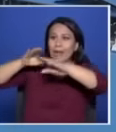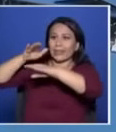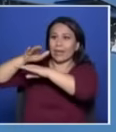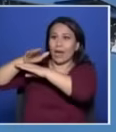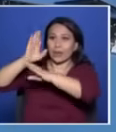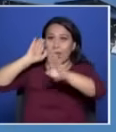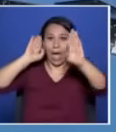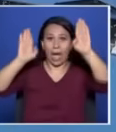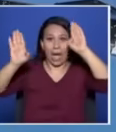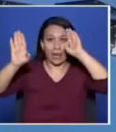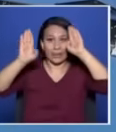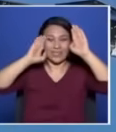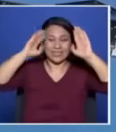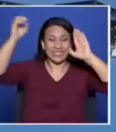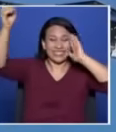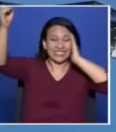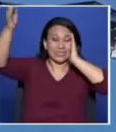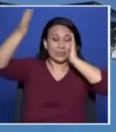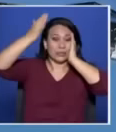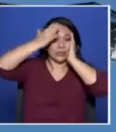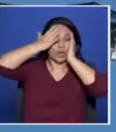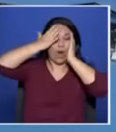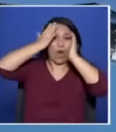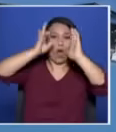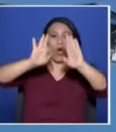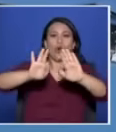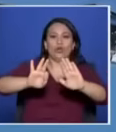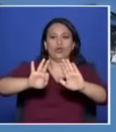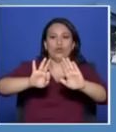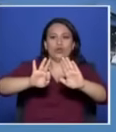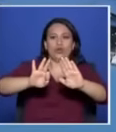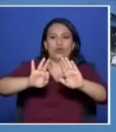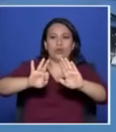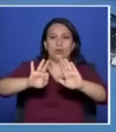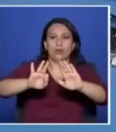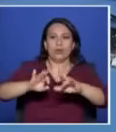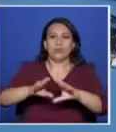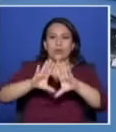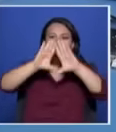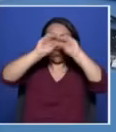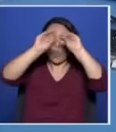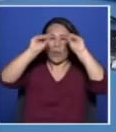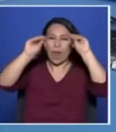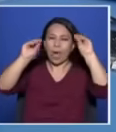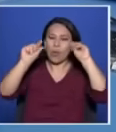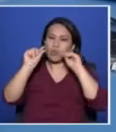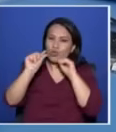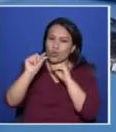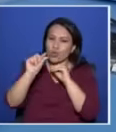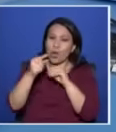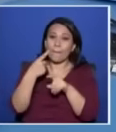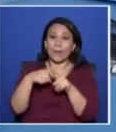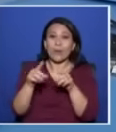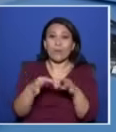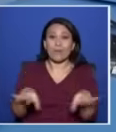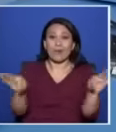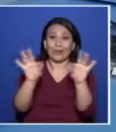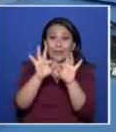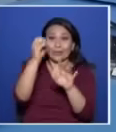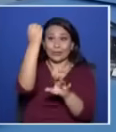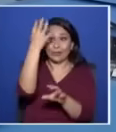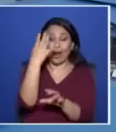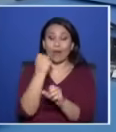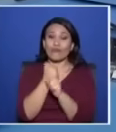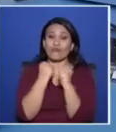mucha atención por eso, y se prevé un índice 8 de radiación, lo que es considerado como muy alto, así que recuerde tomar las debidas